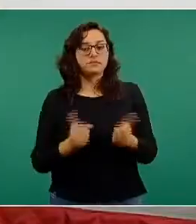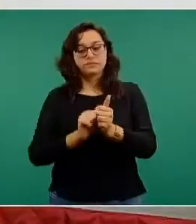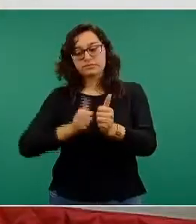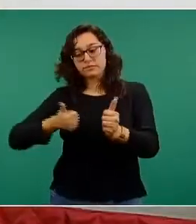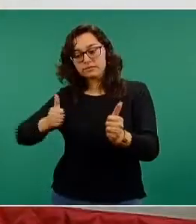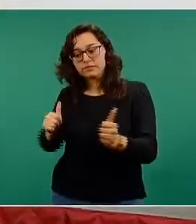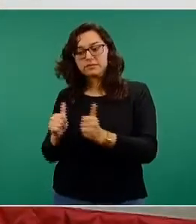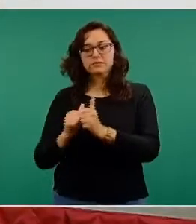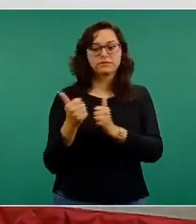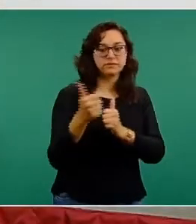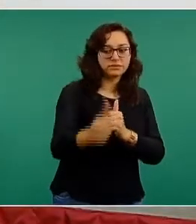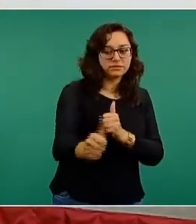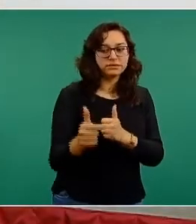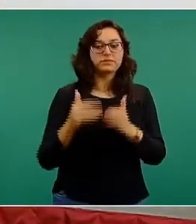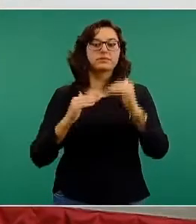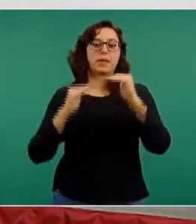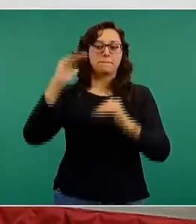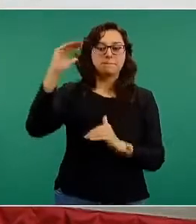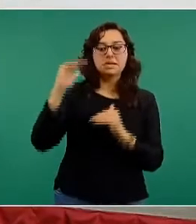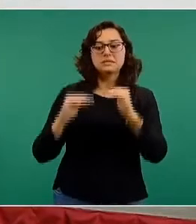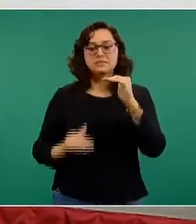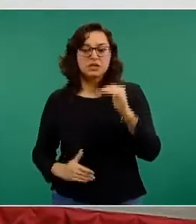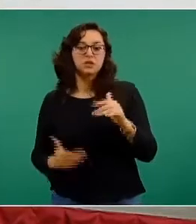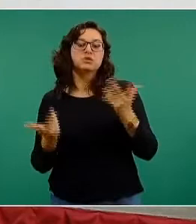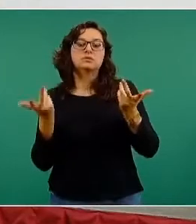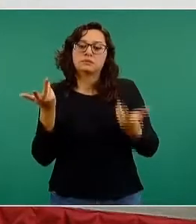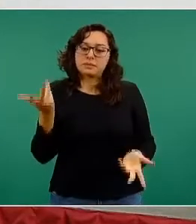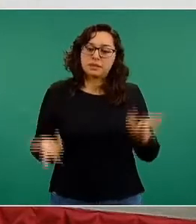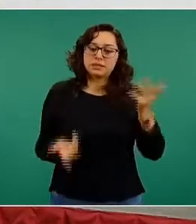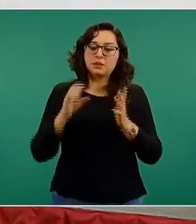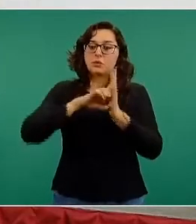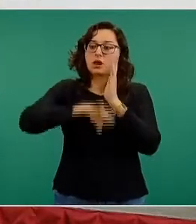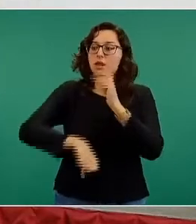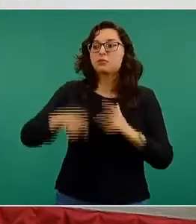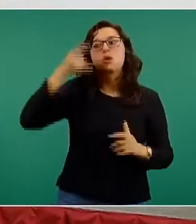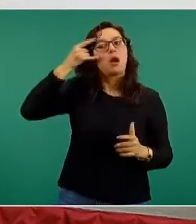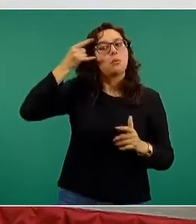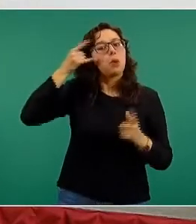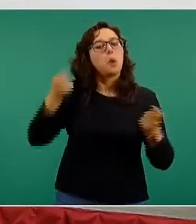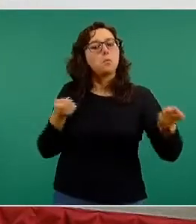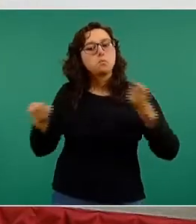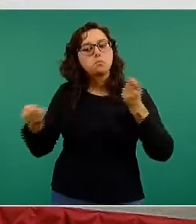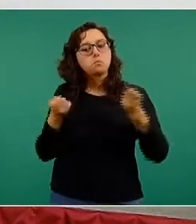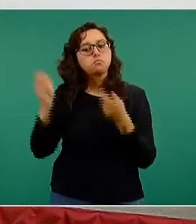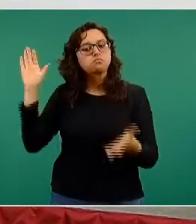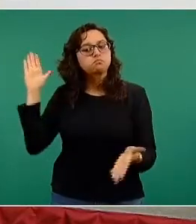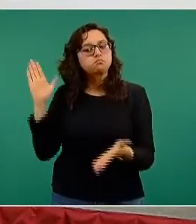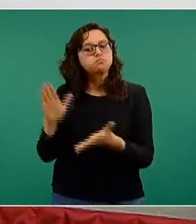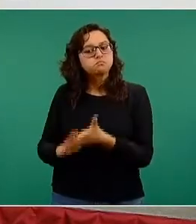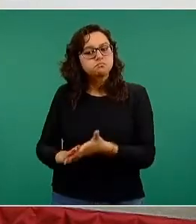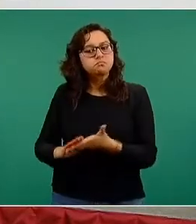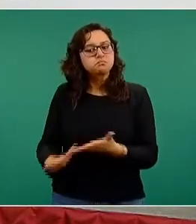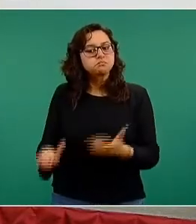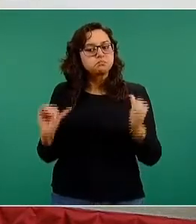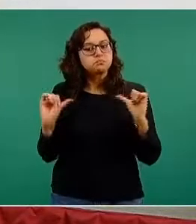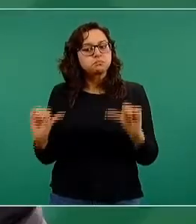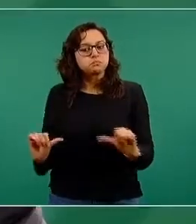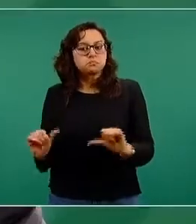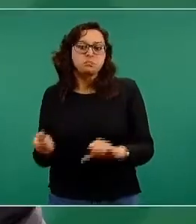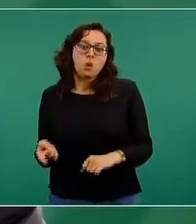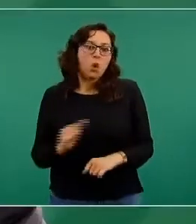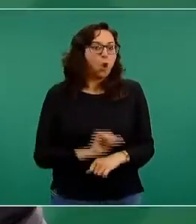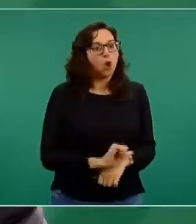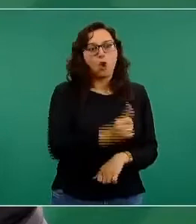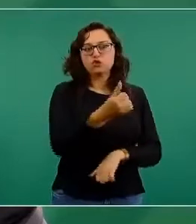algunas están en una fase de control sostenido, como es el caso de Campeche, otras están en una rápida crecimiento